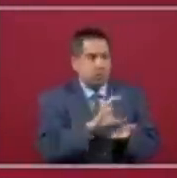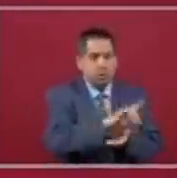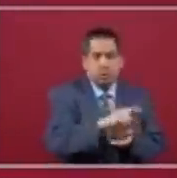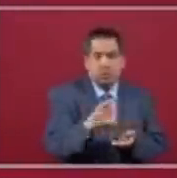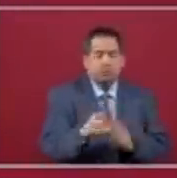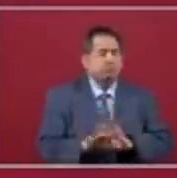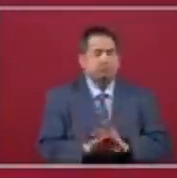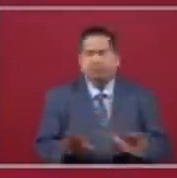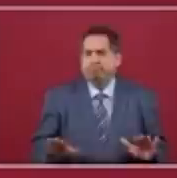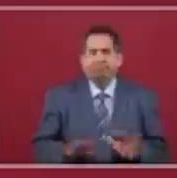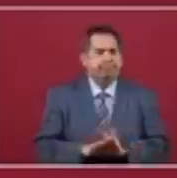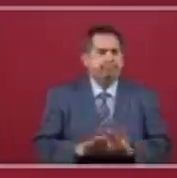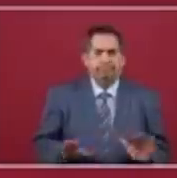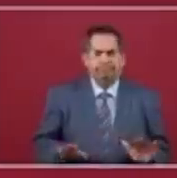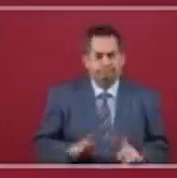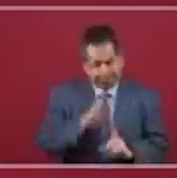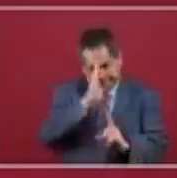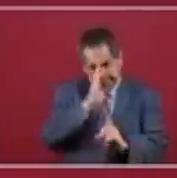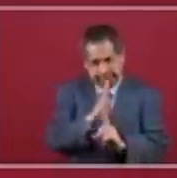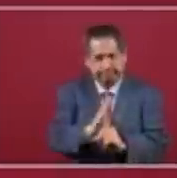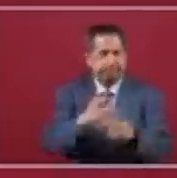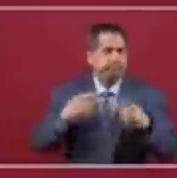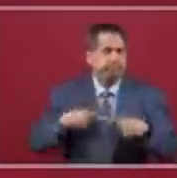estaba ensimismado.